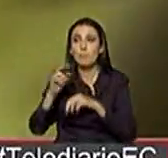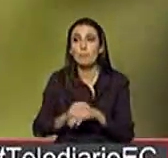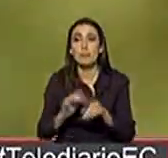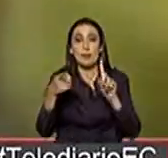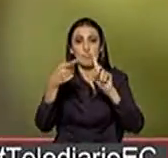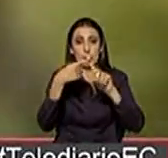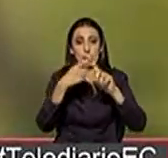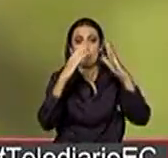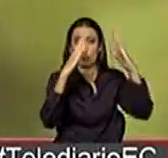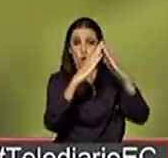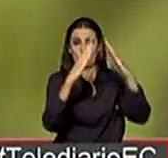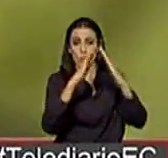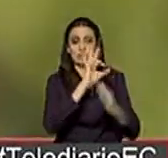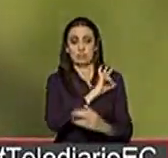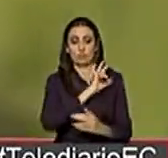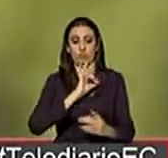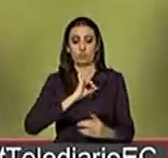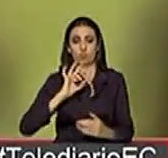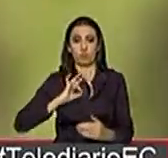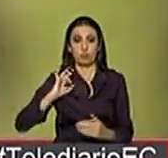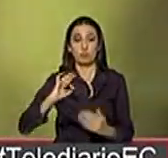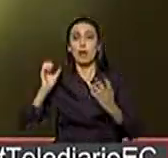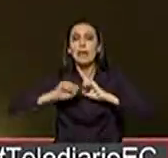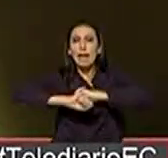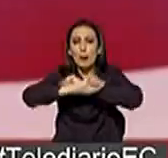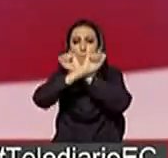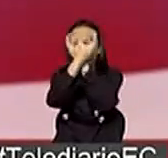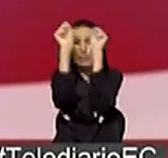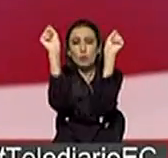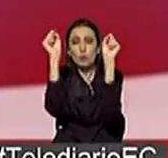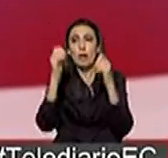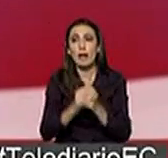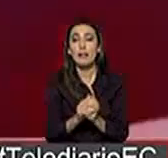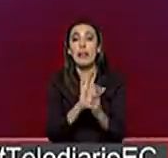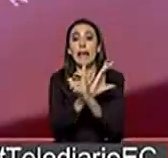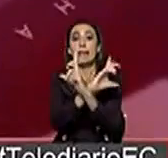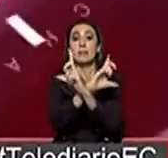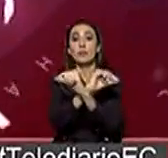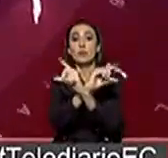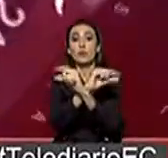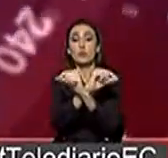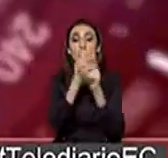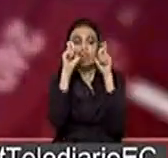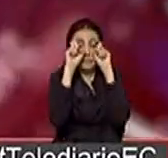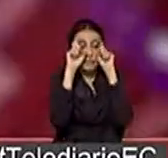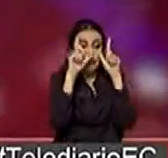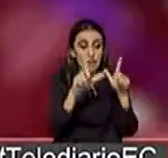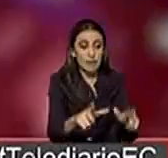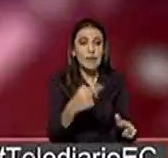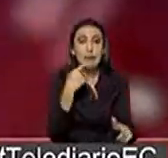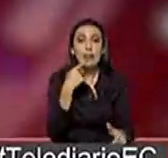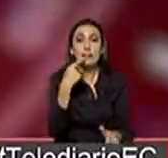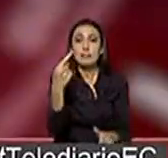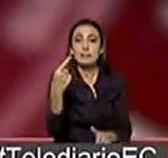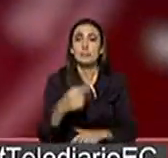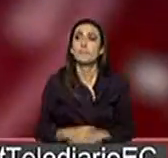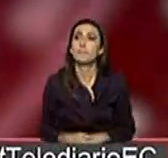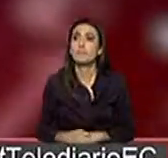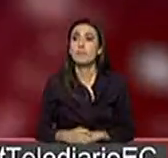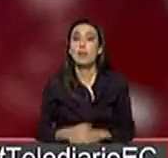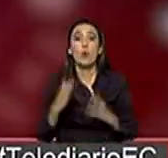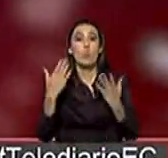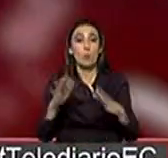casa de la perfecta de pichincha se realizó en horas de la madrugada en la cuenta de twitter de la fiscalía consta lo siguiente las